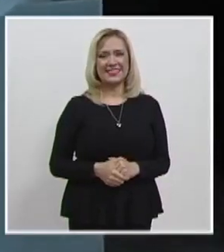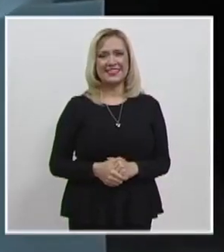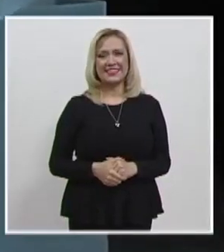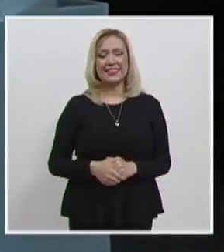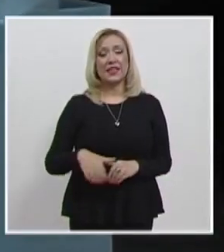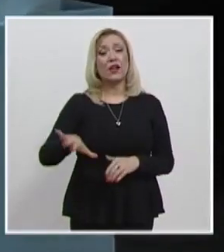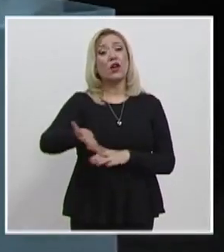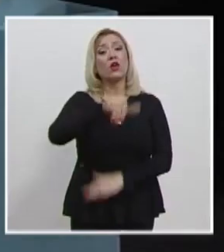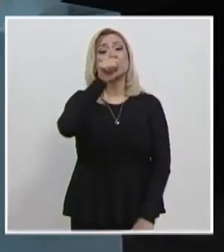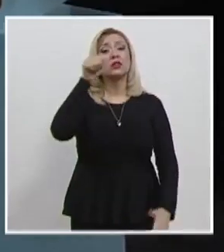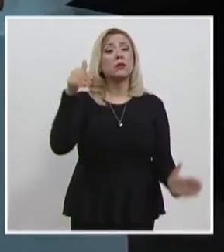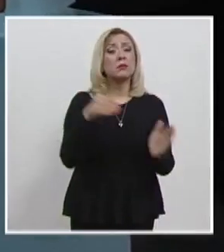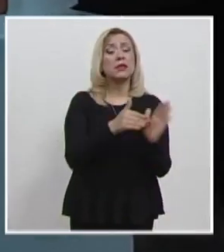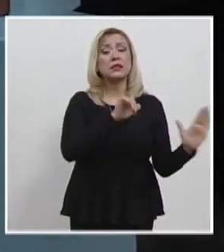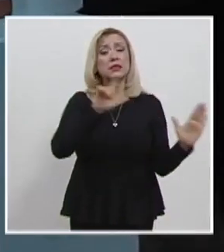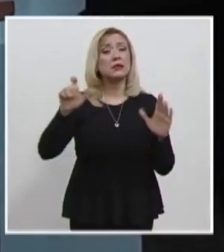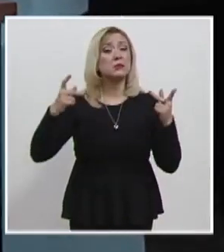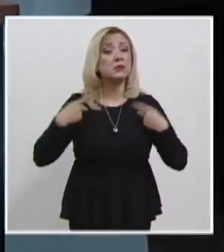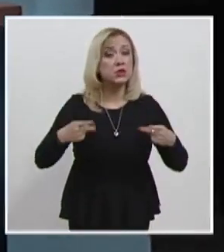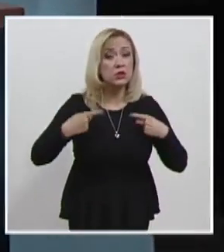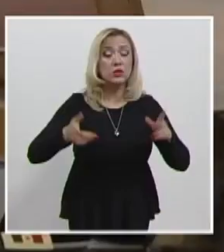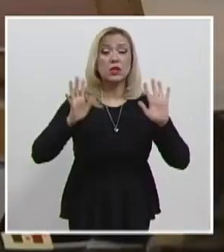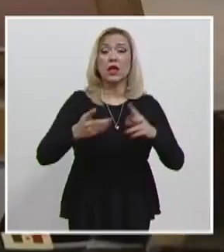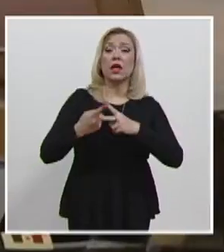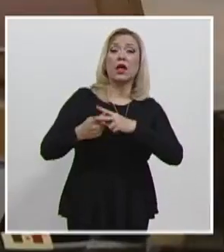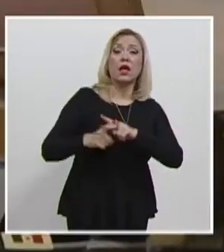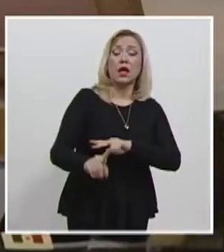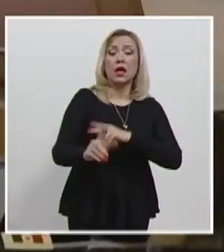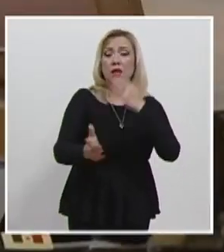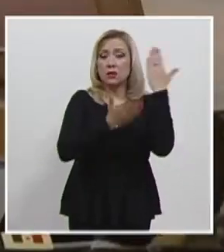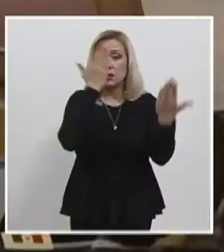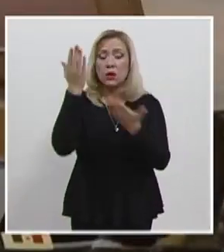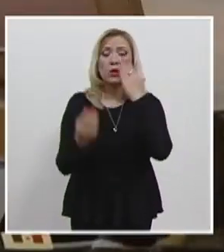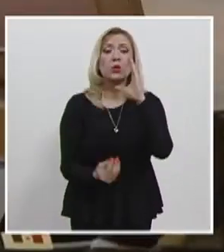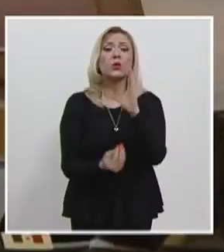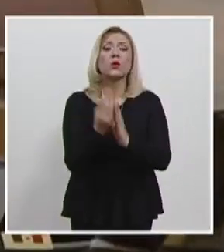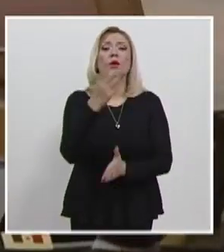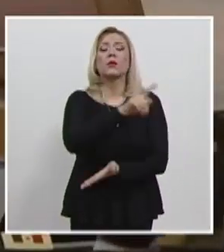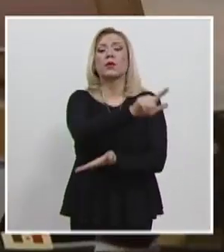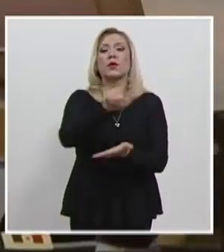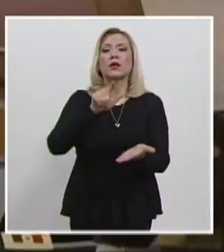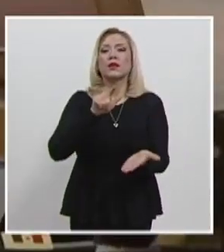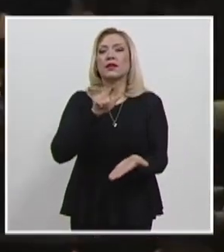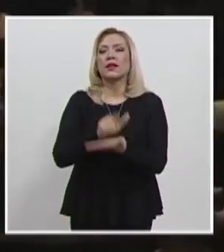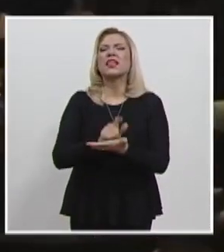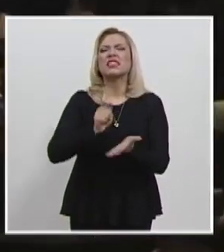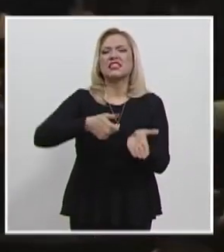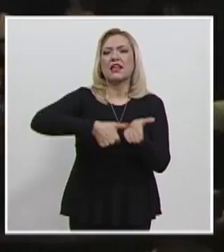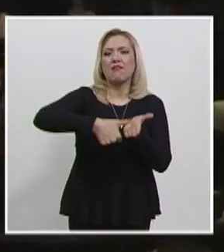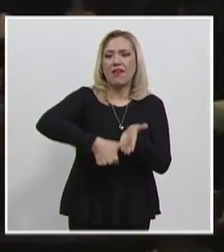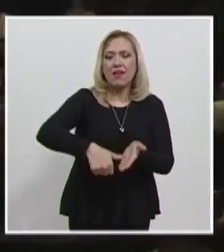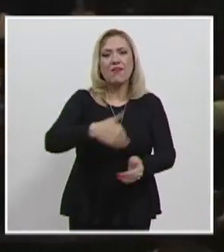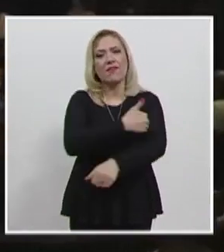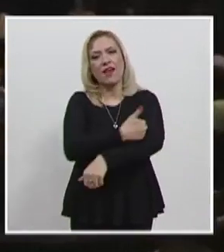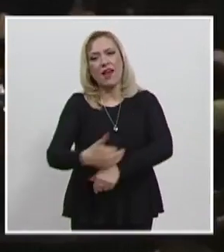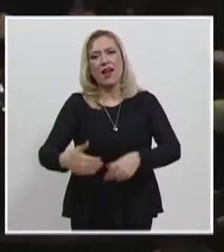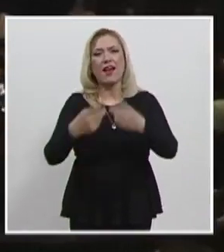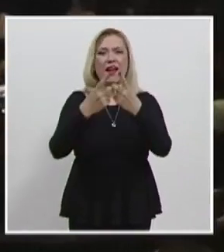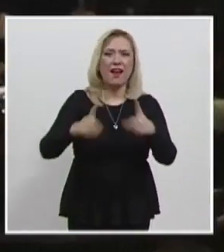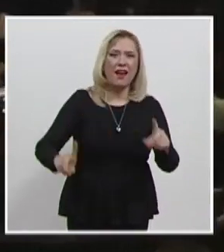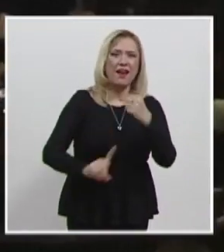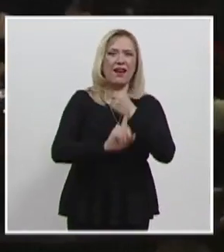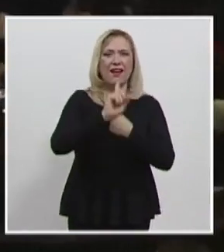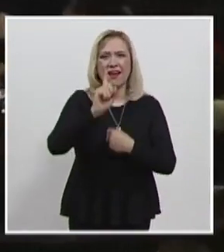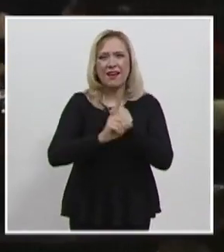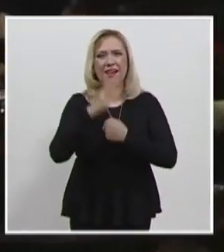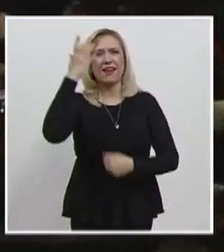11,700 personas iniciaron la capacitación en el nuevo sistema de Justicia civil y familiar que privilegia la oralidad esto con